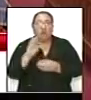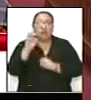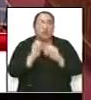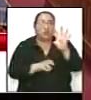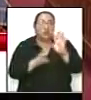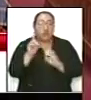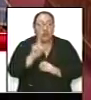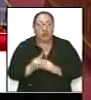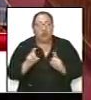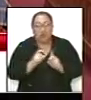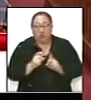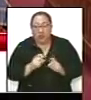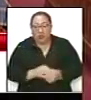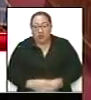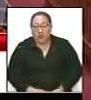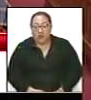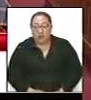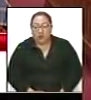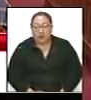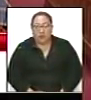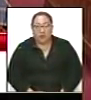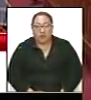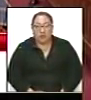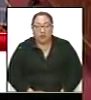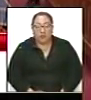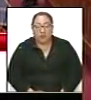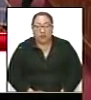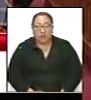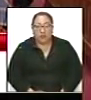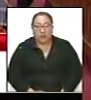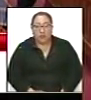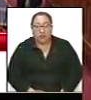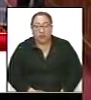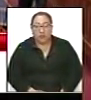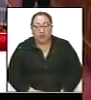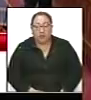hacer uso de la palabra para la defensa del